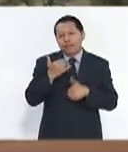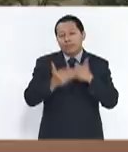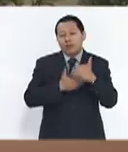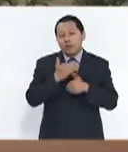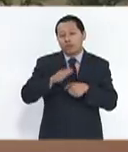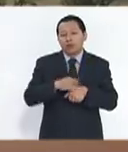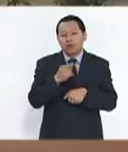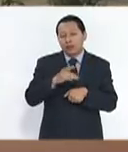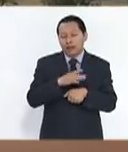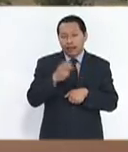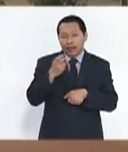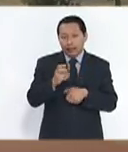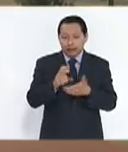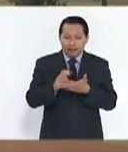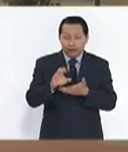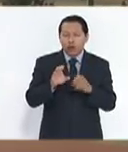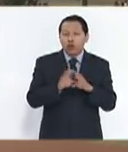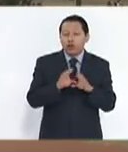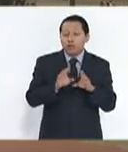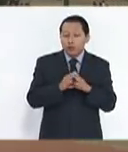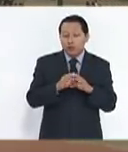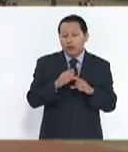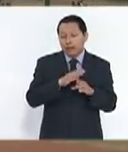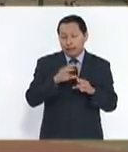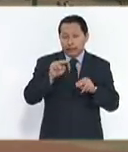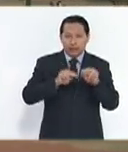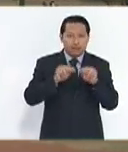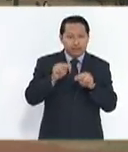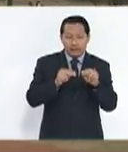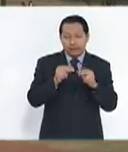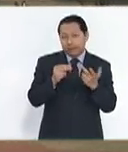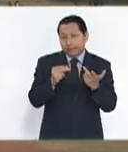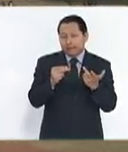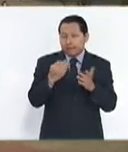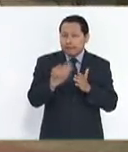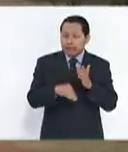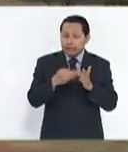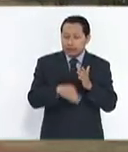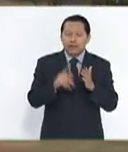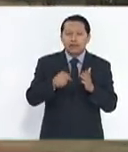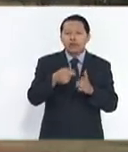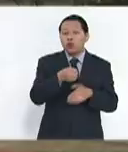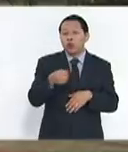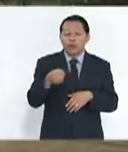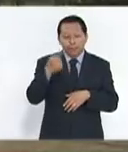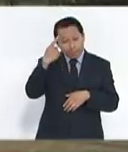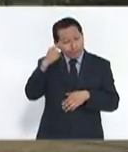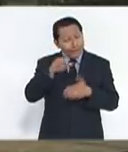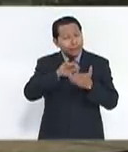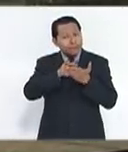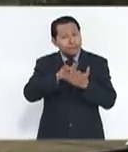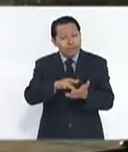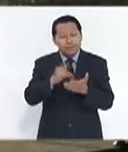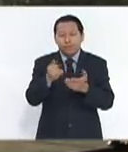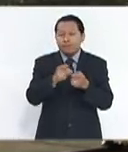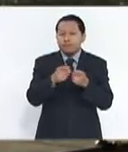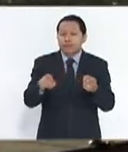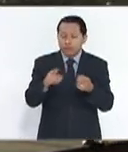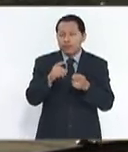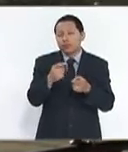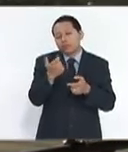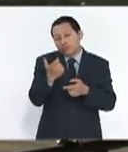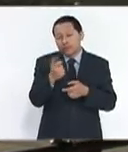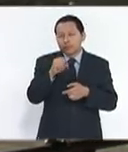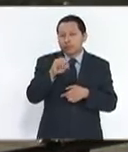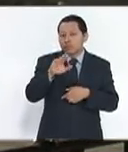que el financiamiento a este rubro está por debajo de los niveles deseables. Dijo que de acuerdo con la Organización para la Cooperación y el Desarrollo